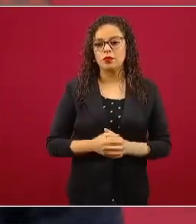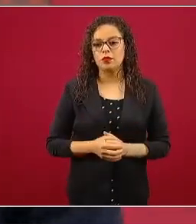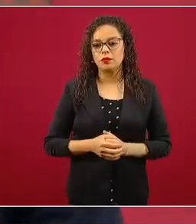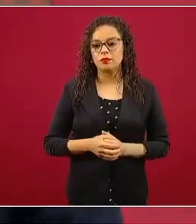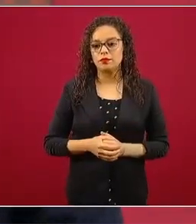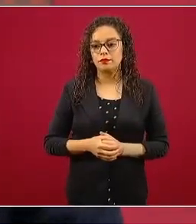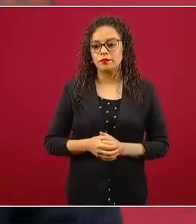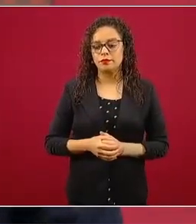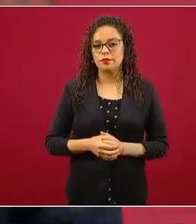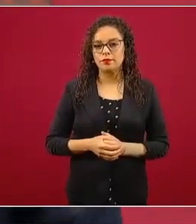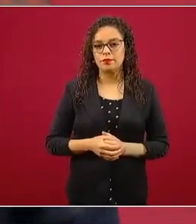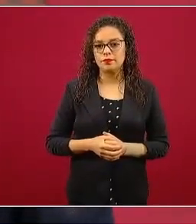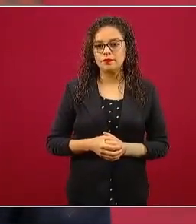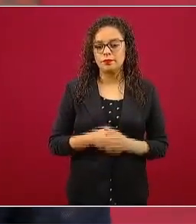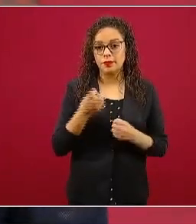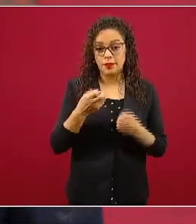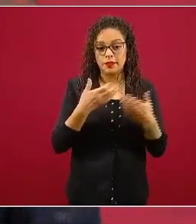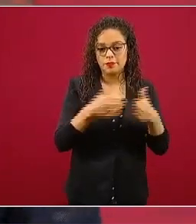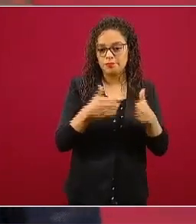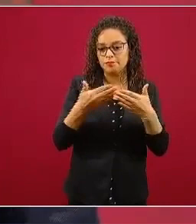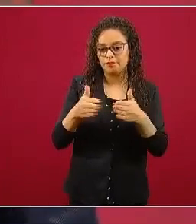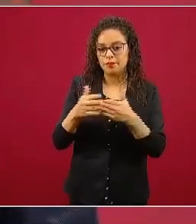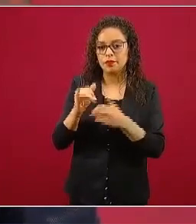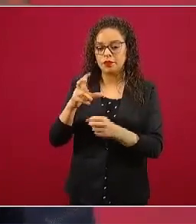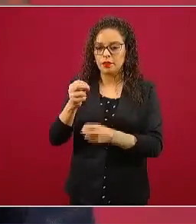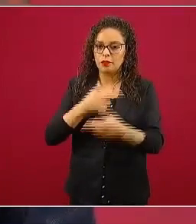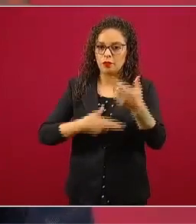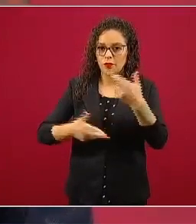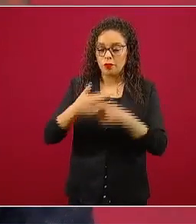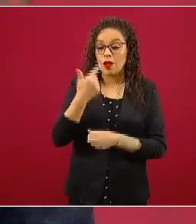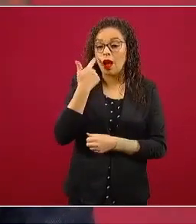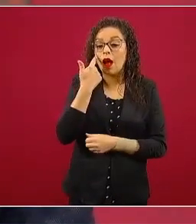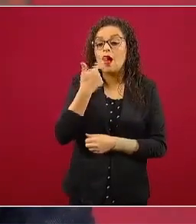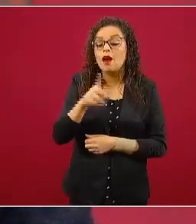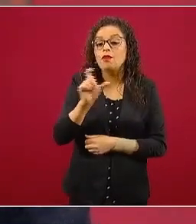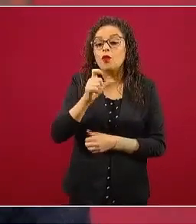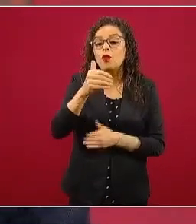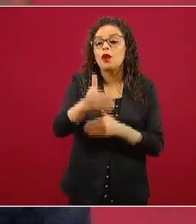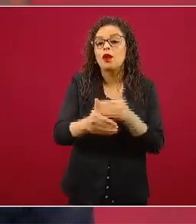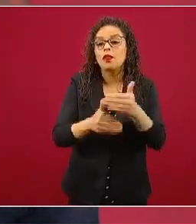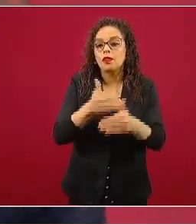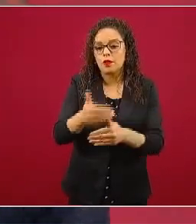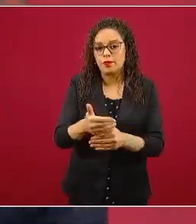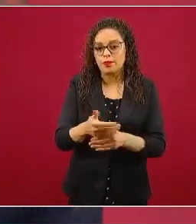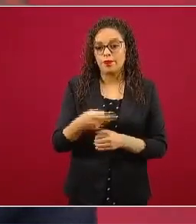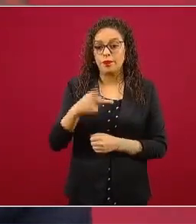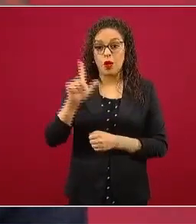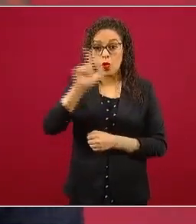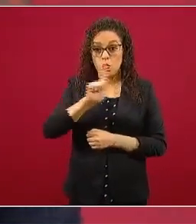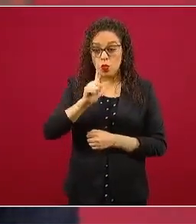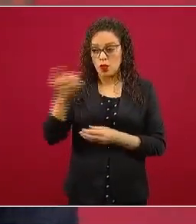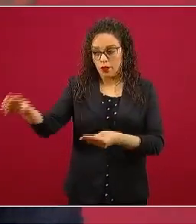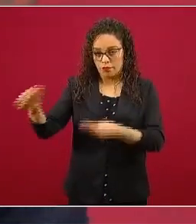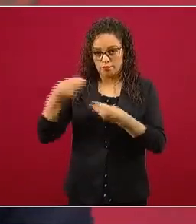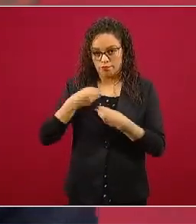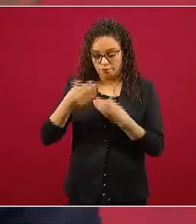Se está analizando la posibilidad. El lunes me van a presentar